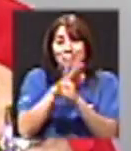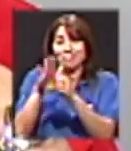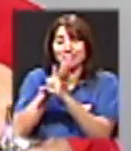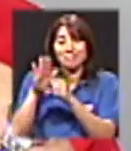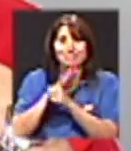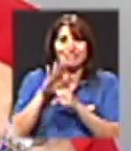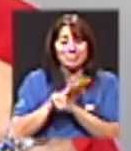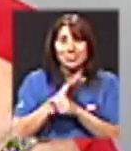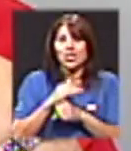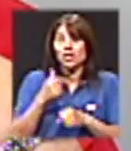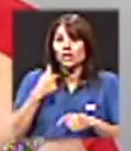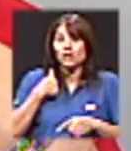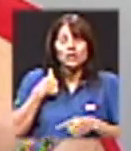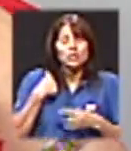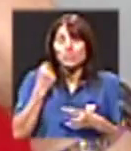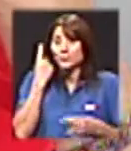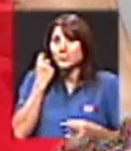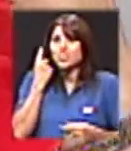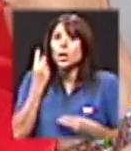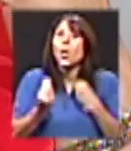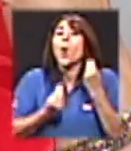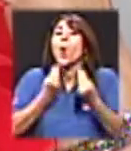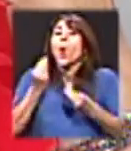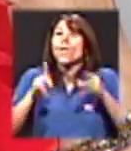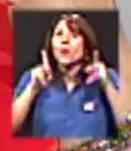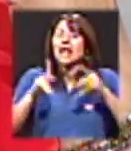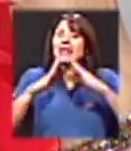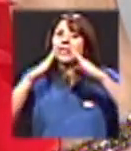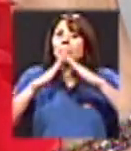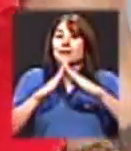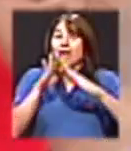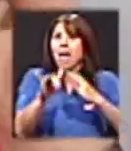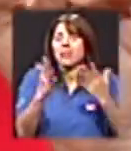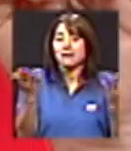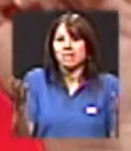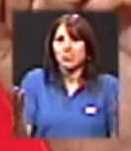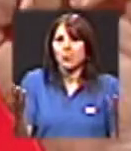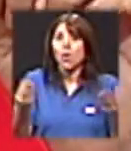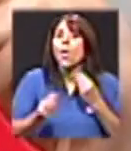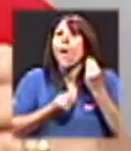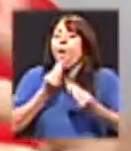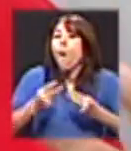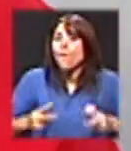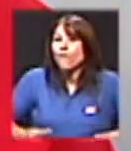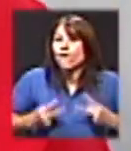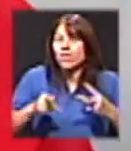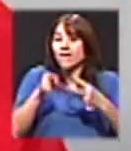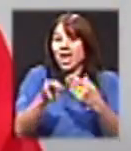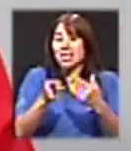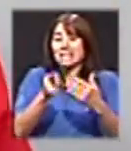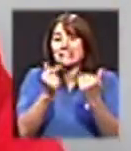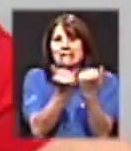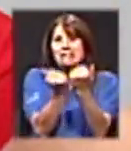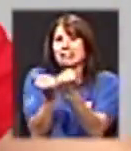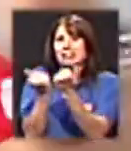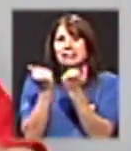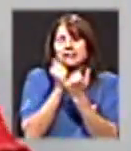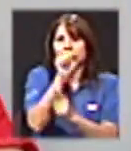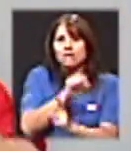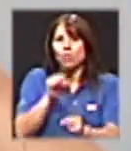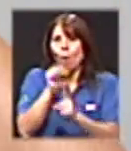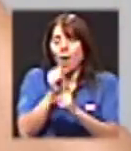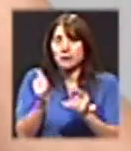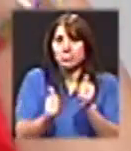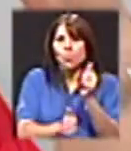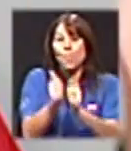20%, no me puedo explicar cómo está viviendo la gente ahora. Cómo está viviendo la gente y en una situación de esas, donde la